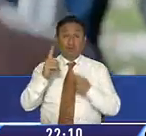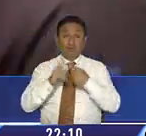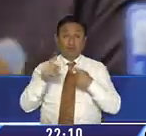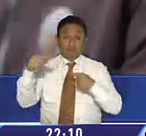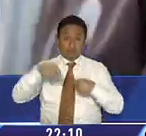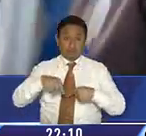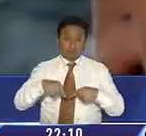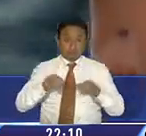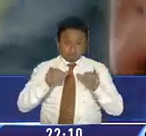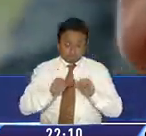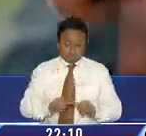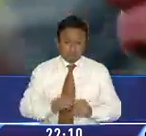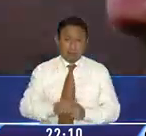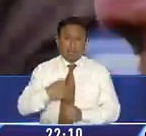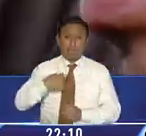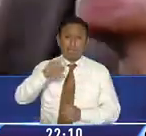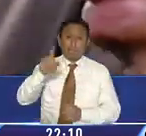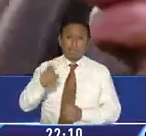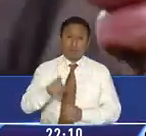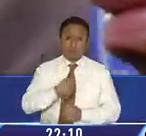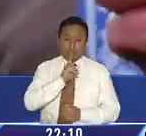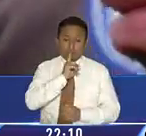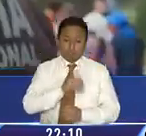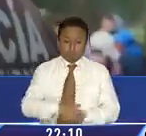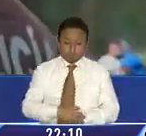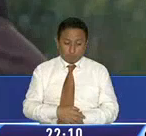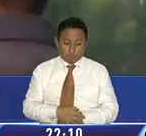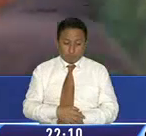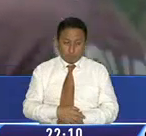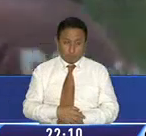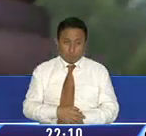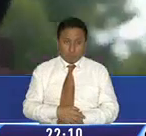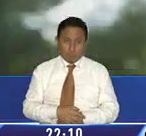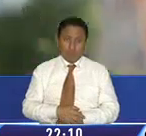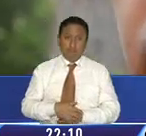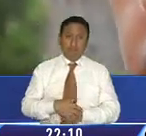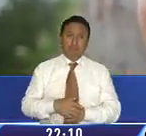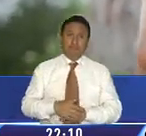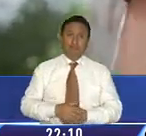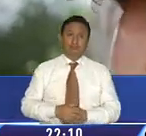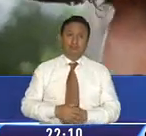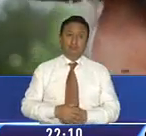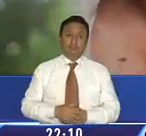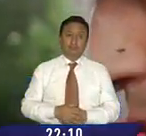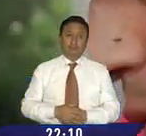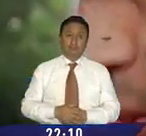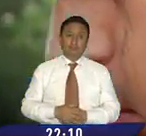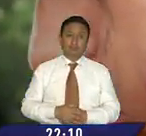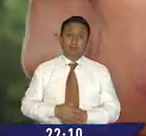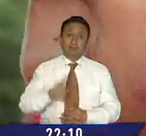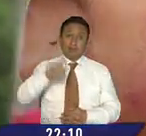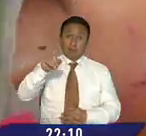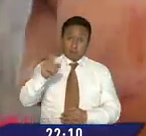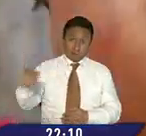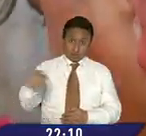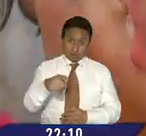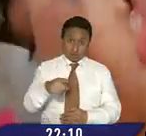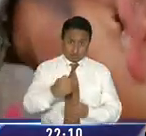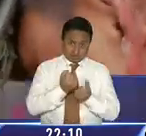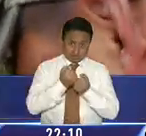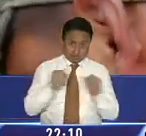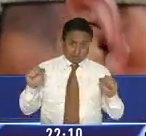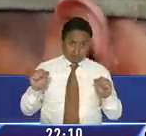seguía en el lugar. No quiso brindar declaraciones. Amigo, usted fue sobreviviente de este accidente. ¿Qué nos puede contar